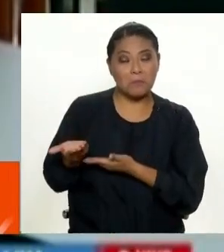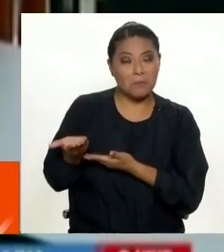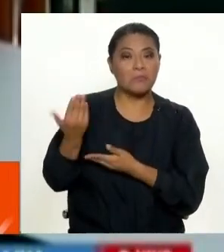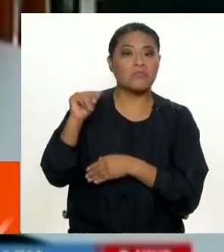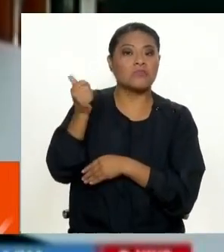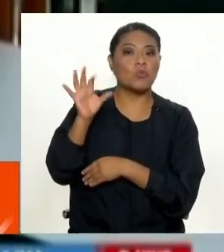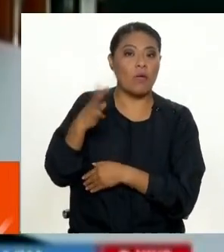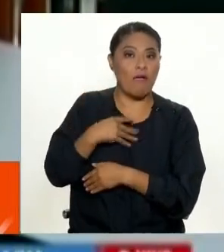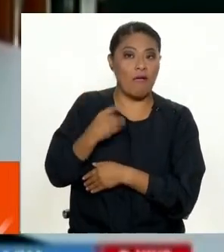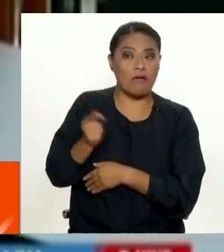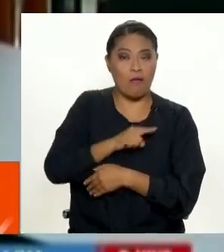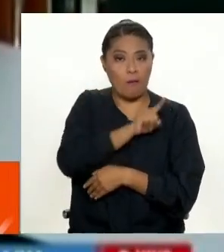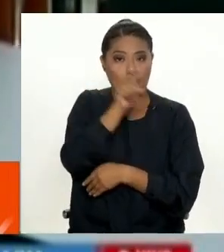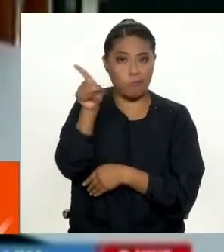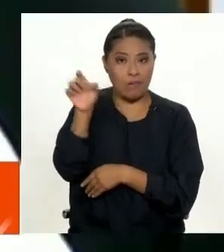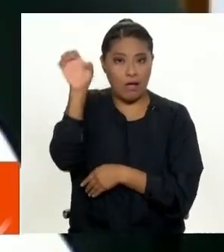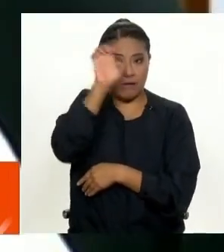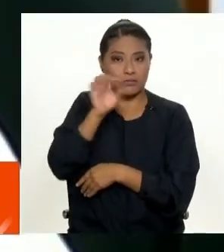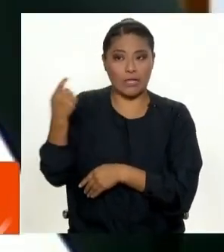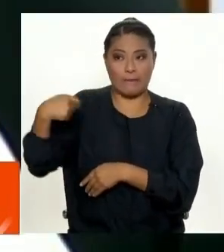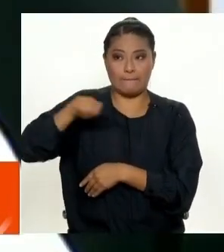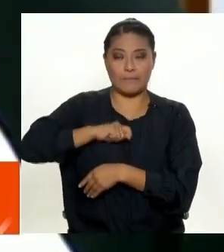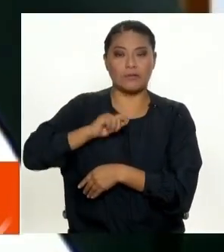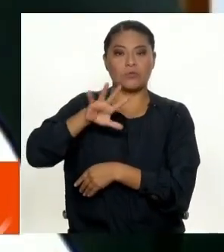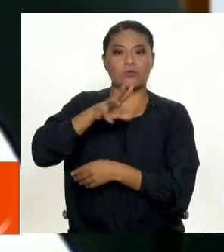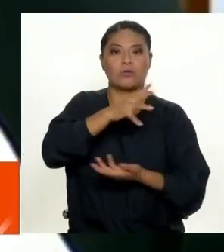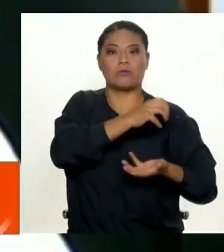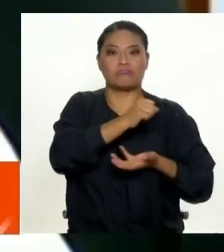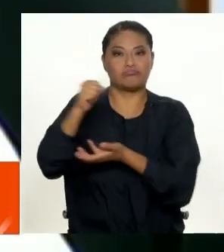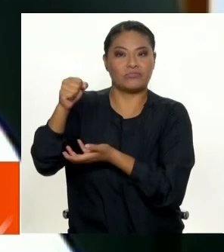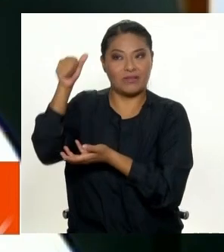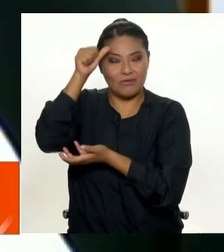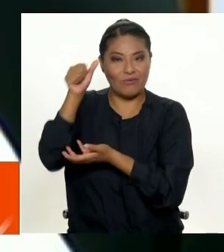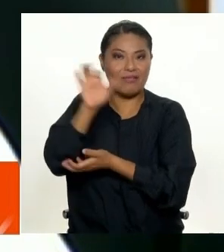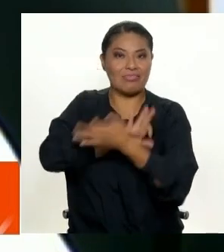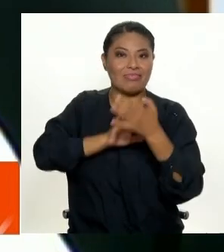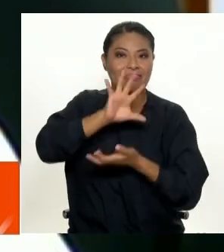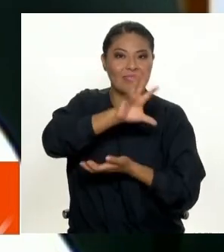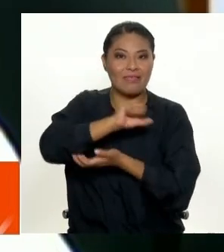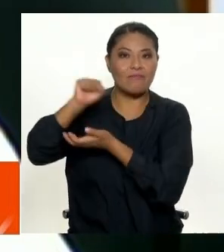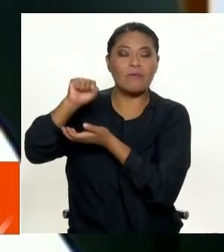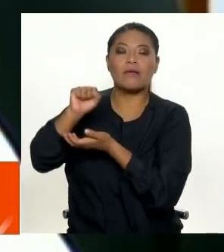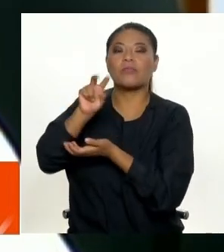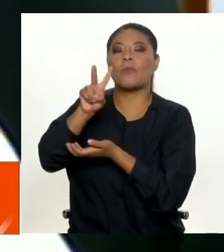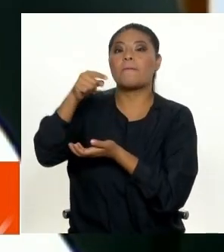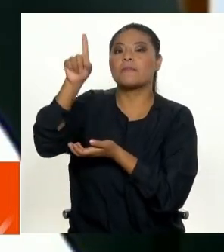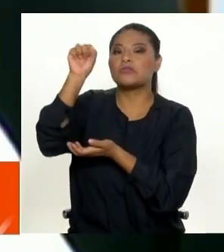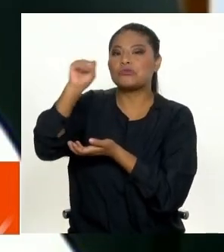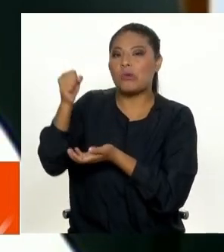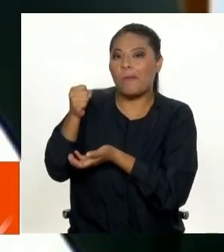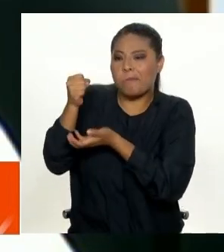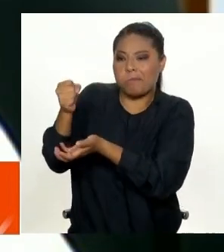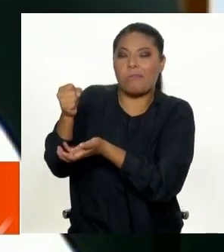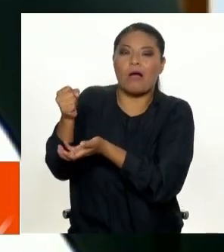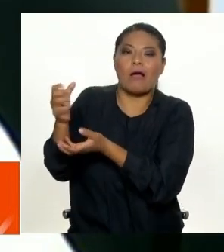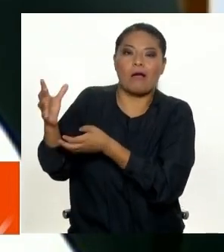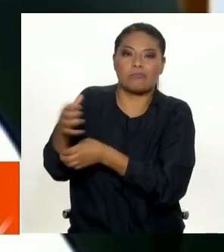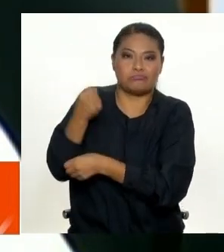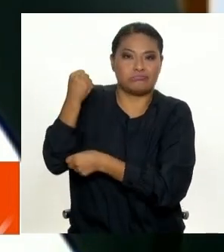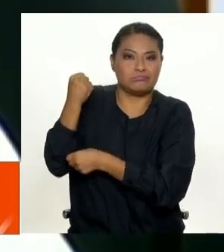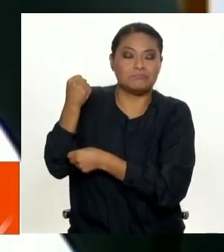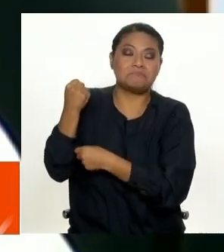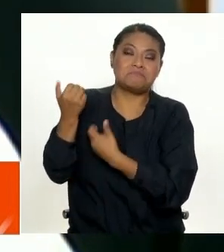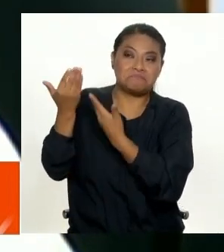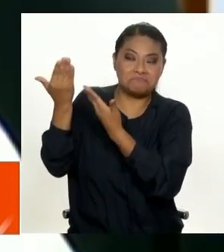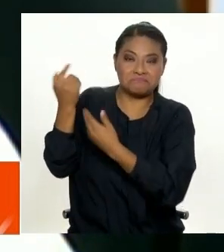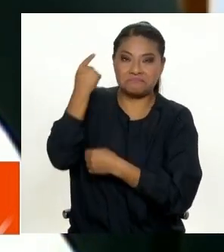España con aproximadamente 2 millones de soles, producto de las ventas fraudulentas a algunos conciertos. Y bueno, ahí tenemos, ese es